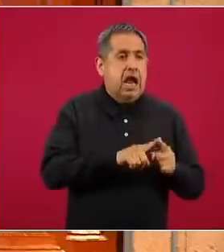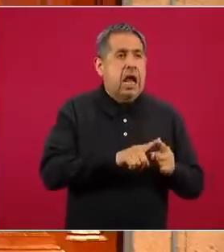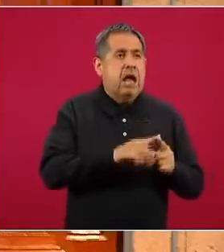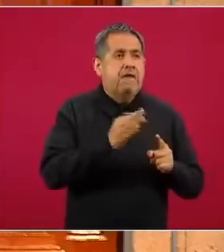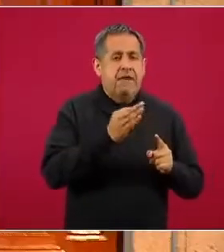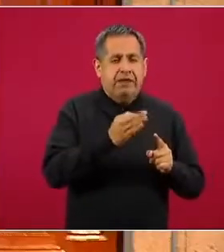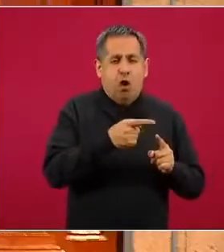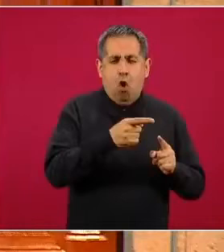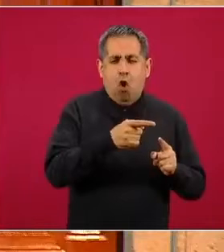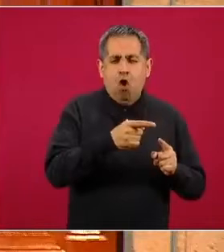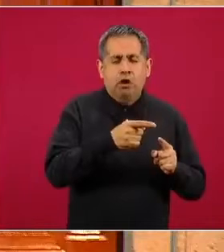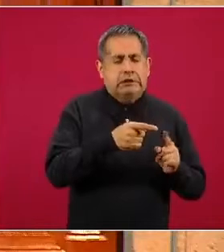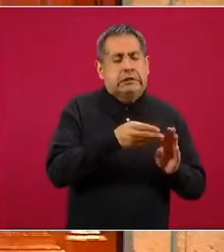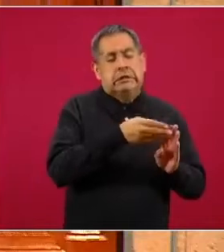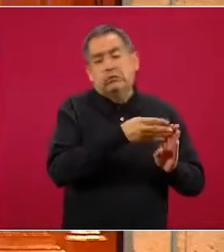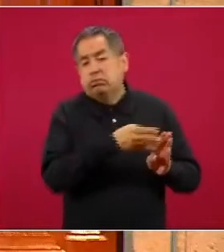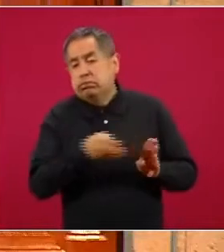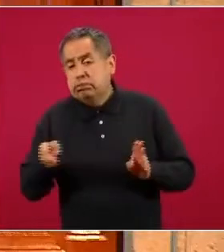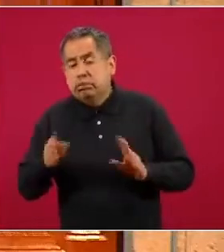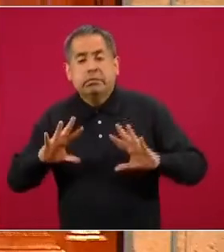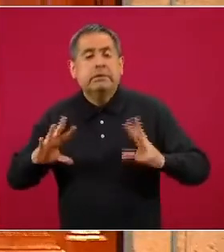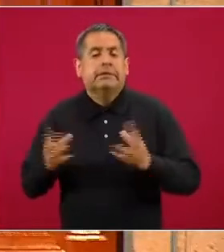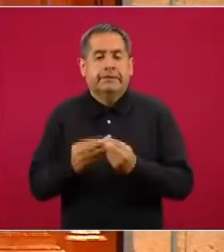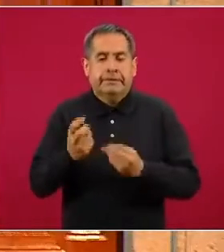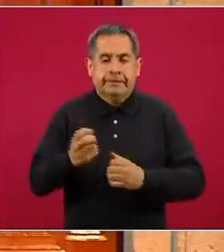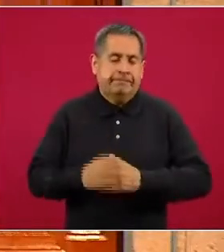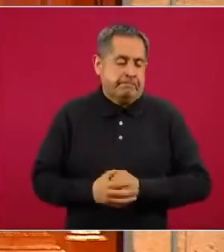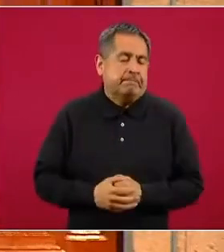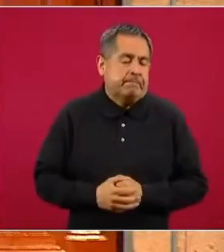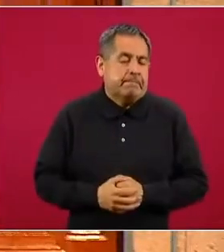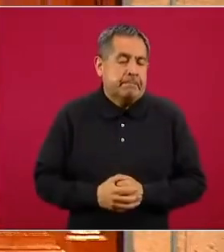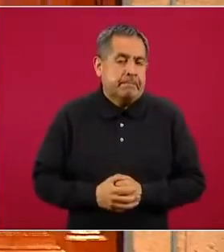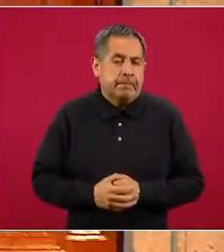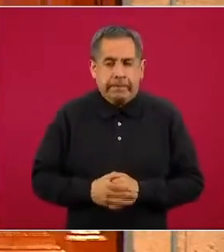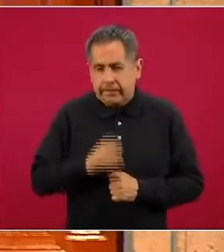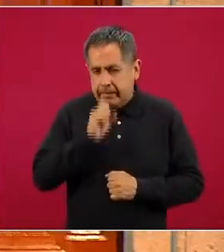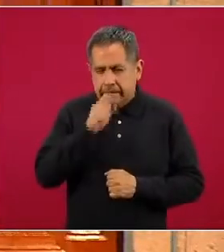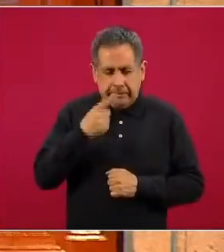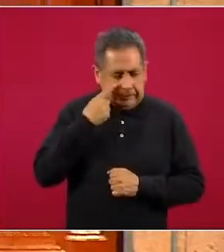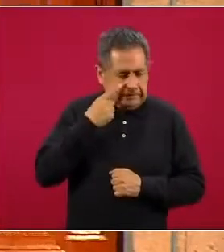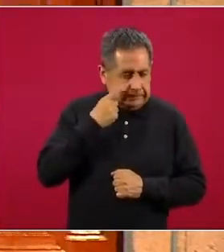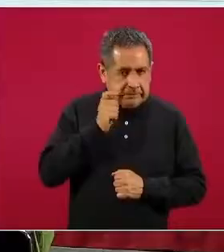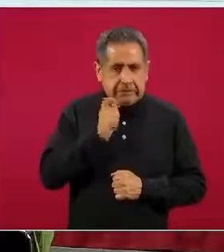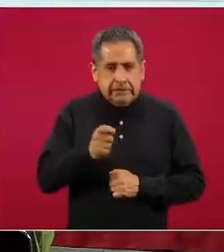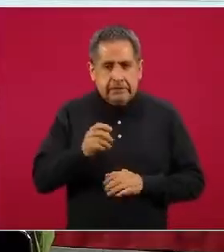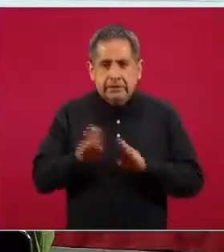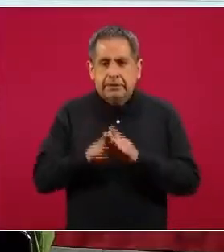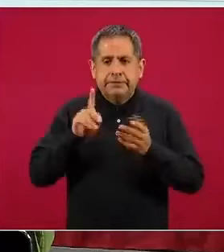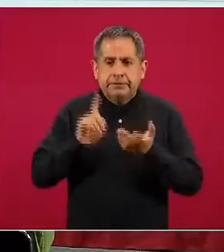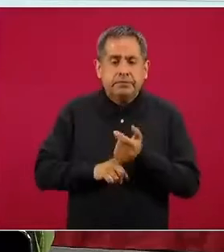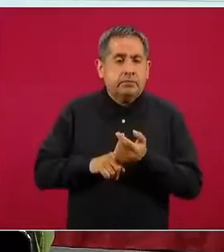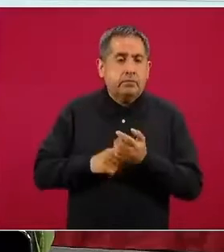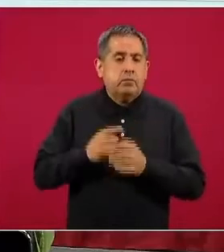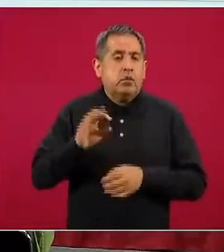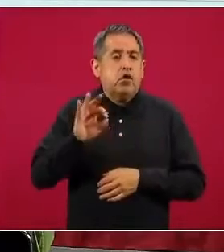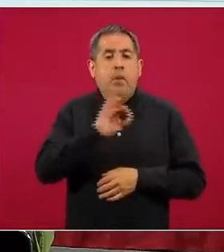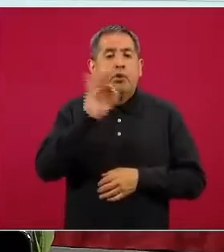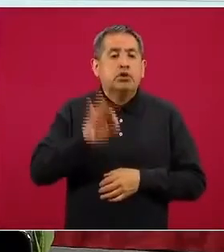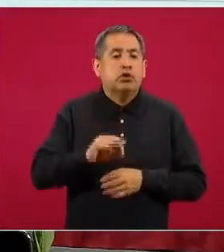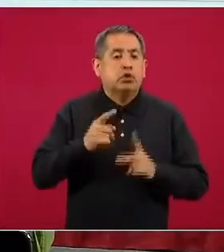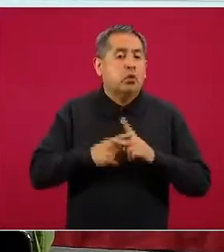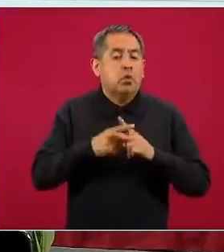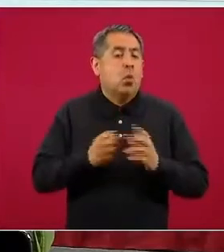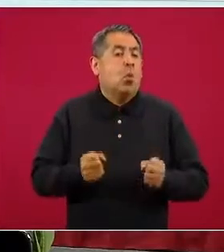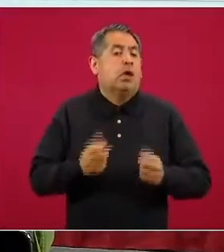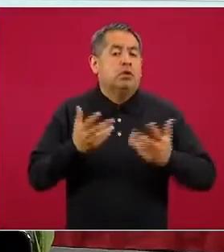de febrero de este año. Algo a lo que le damos también seguimiento diario es el comportamiento del porcentaje de positividad,